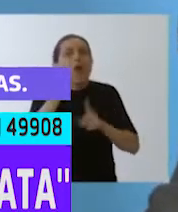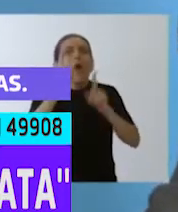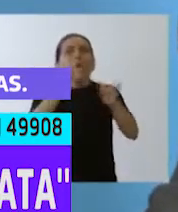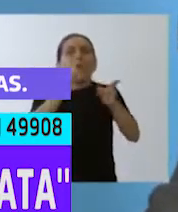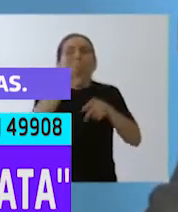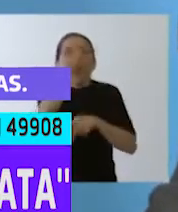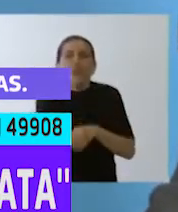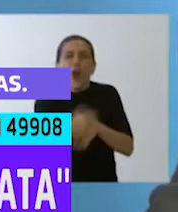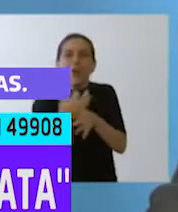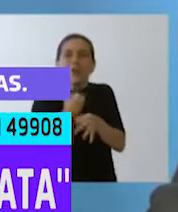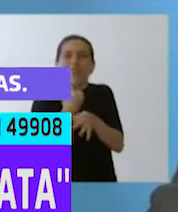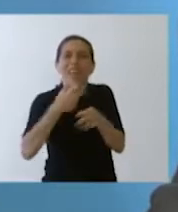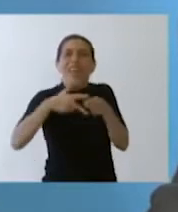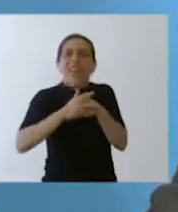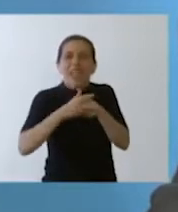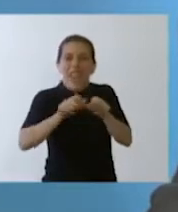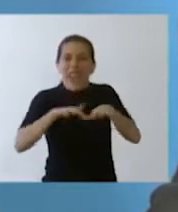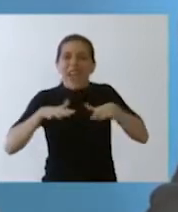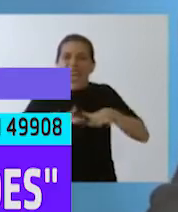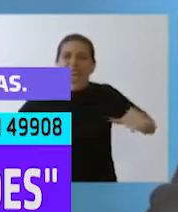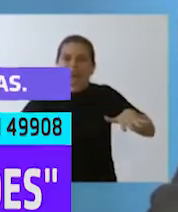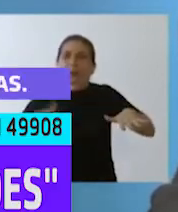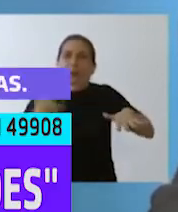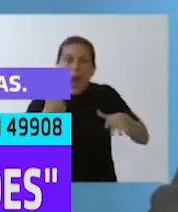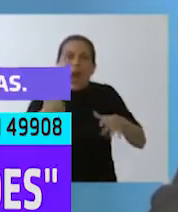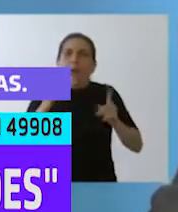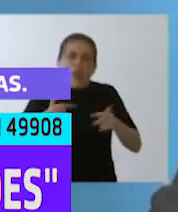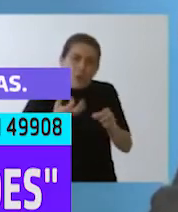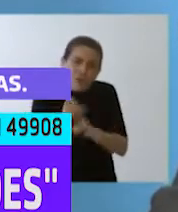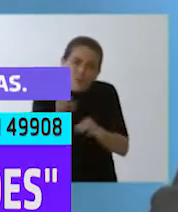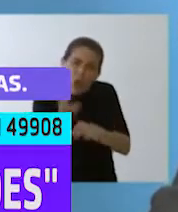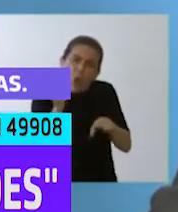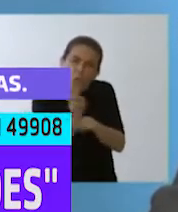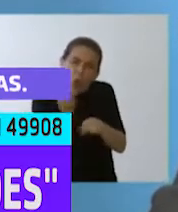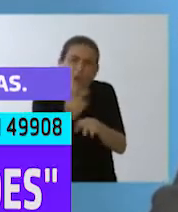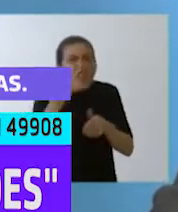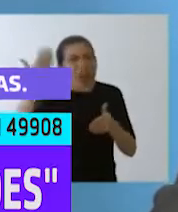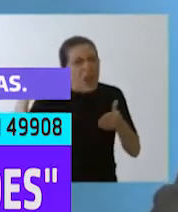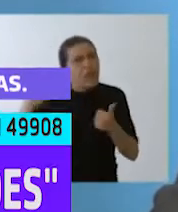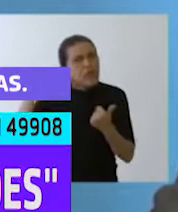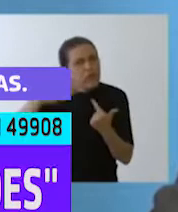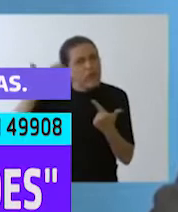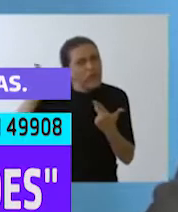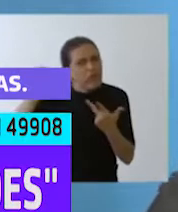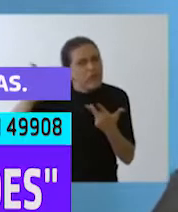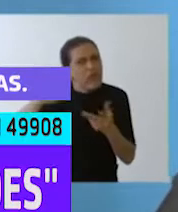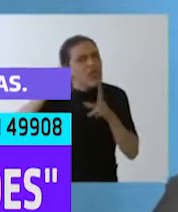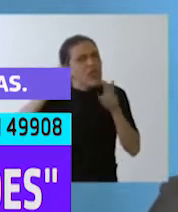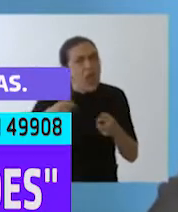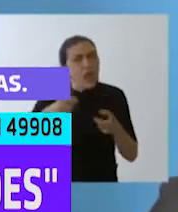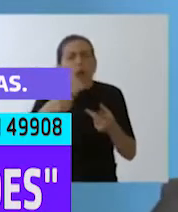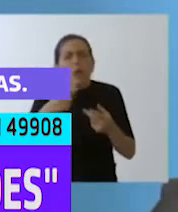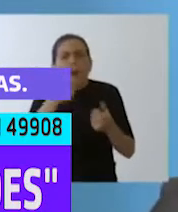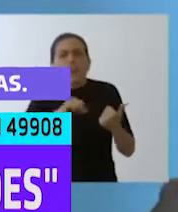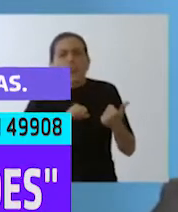eso, en cómo armar etapas. Así que tenemos que esperar también, porque son decisiones complejas, no dependen solo